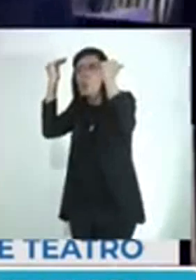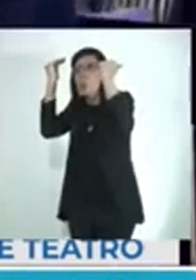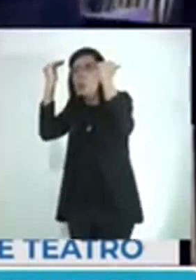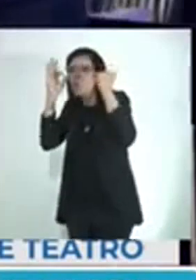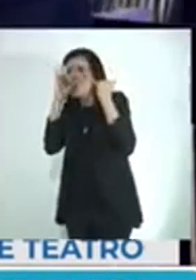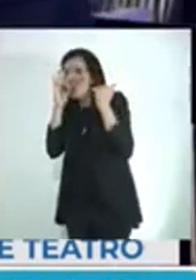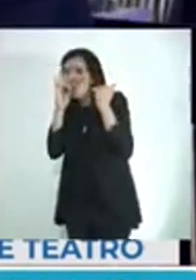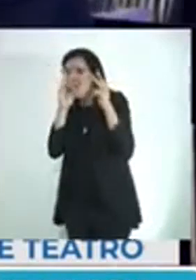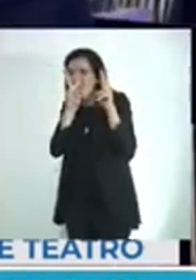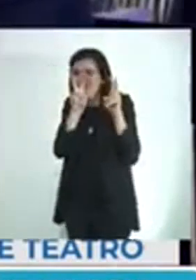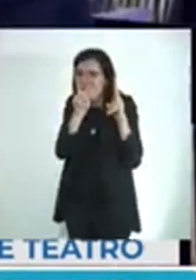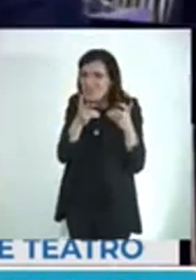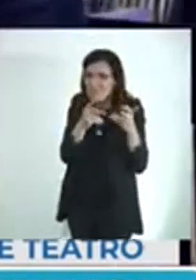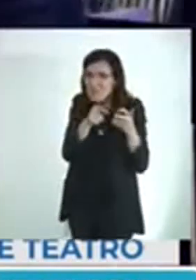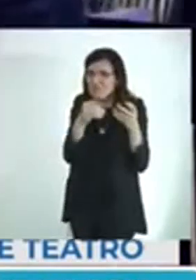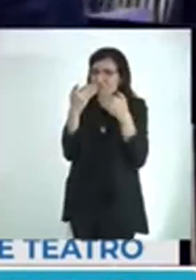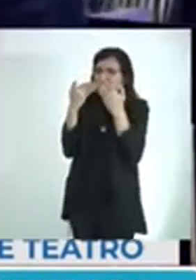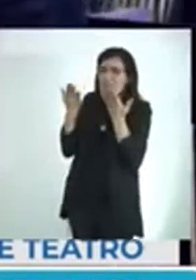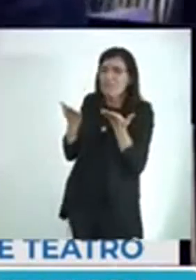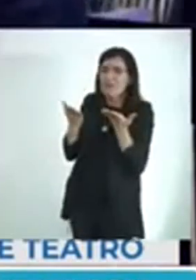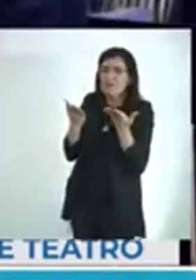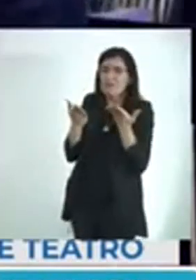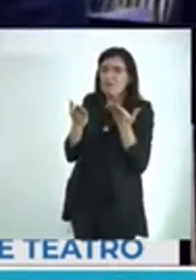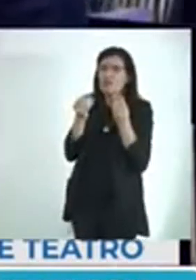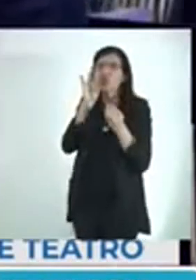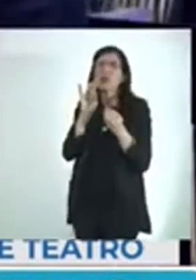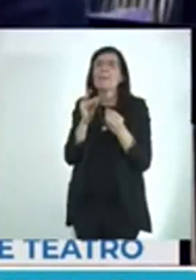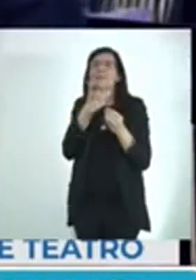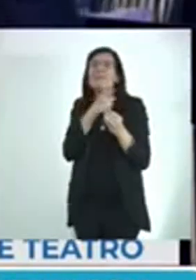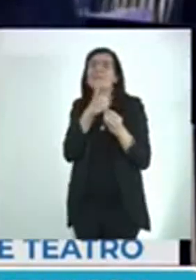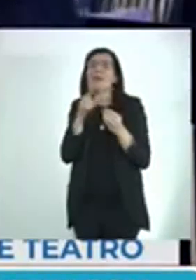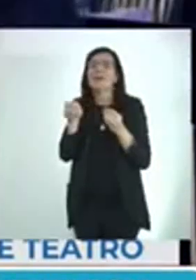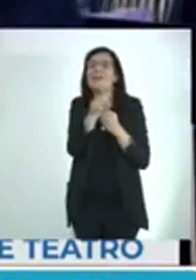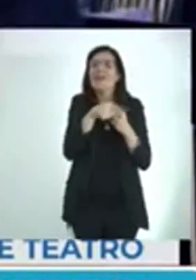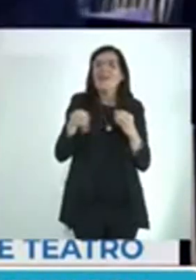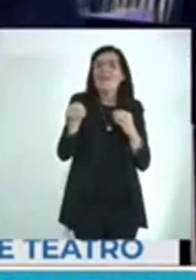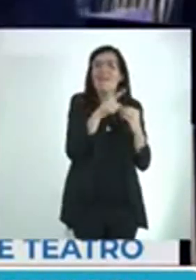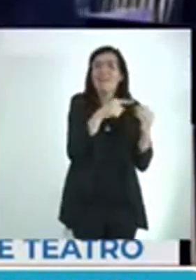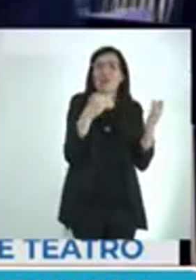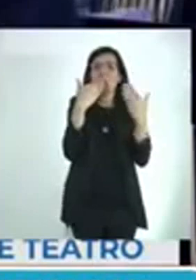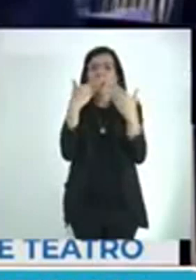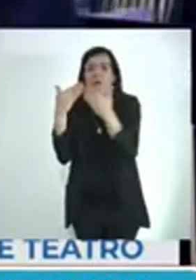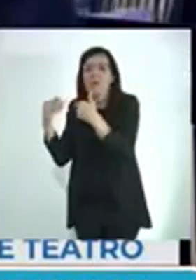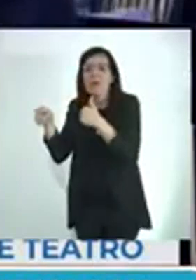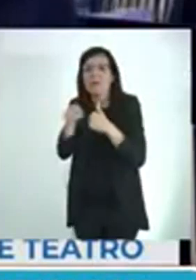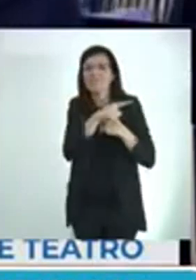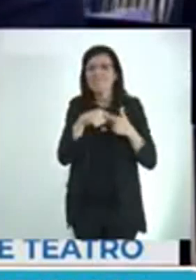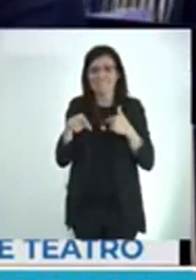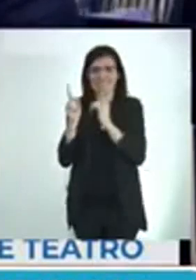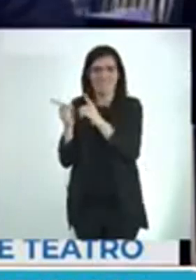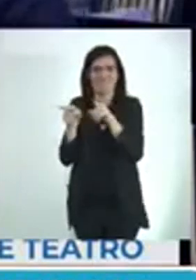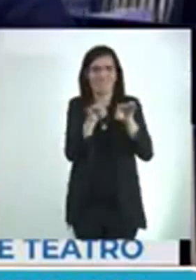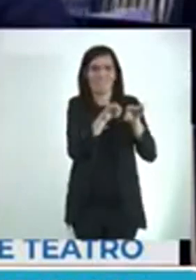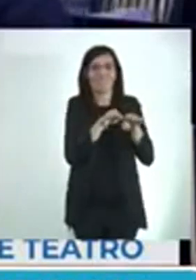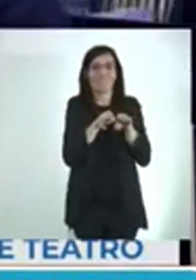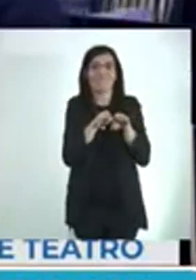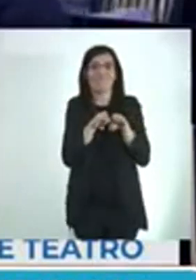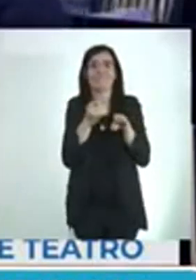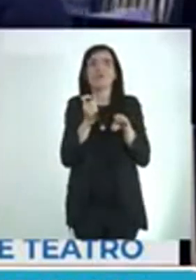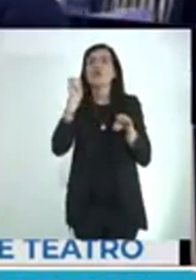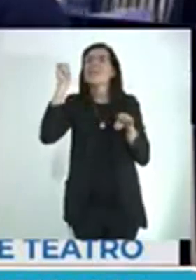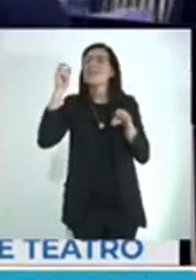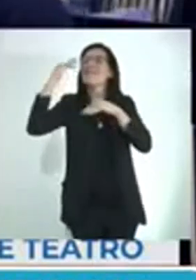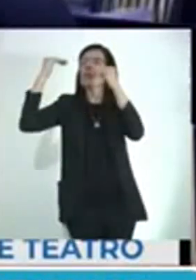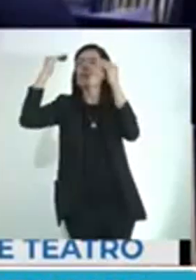esos temas normalmente un adolescente o una adolescente entre ellos, y eso hace